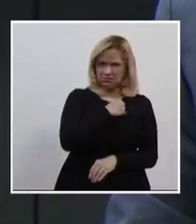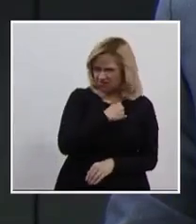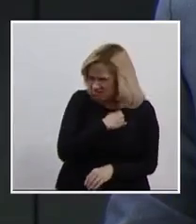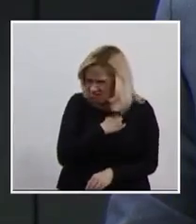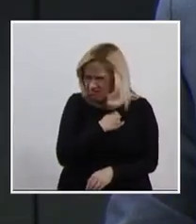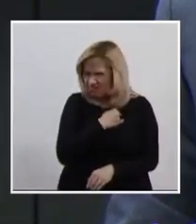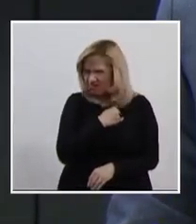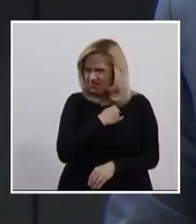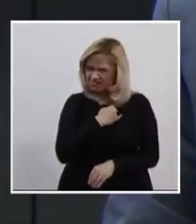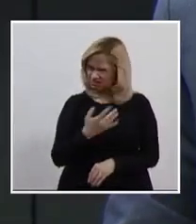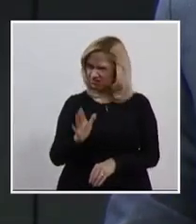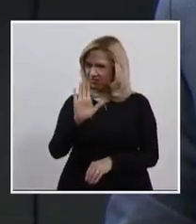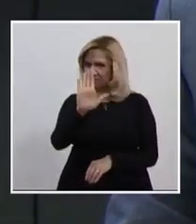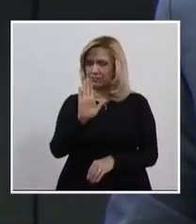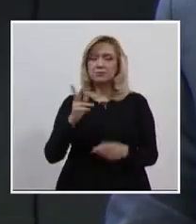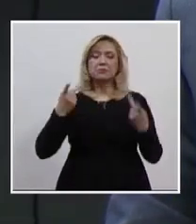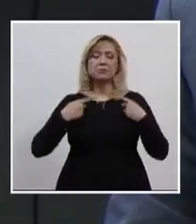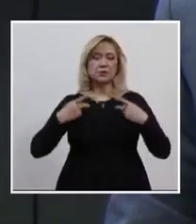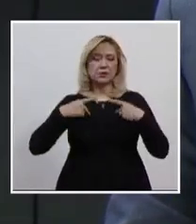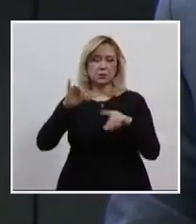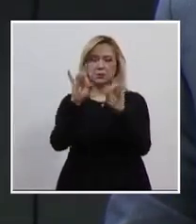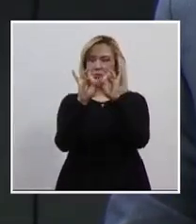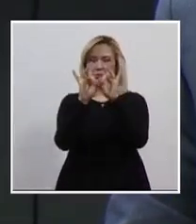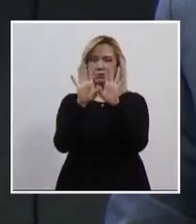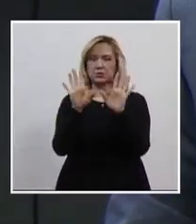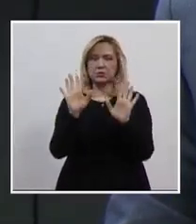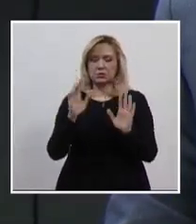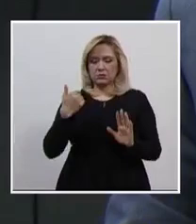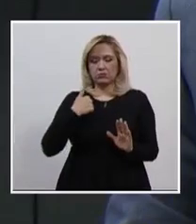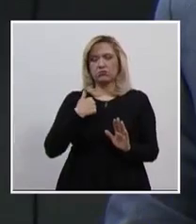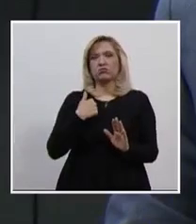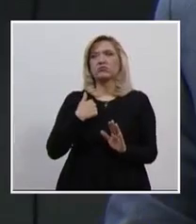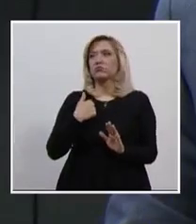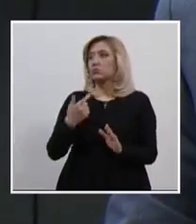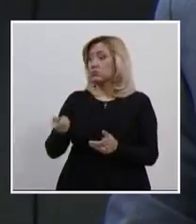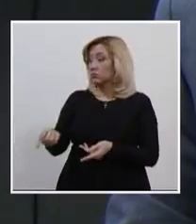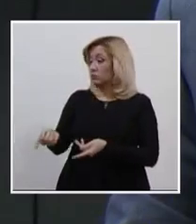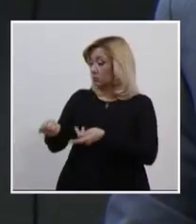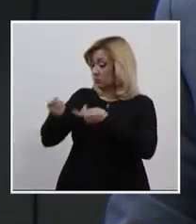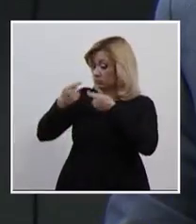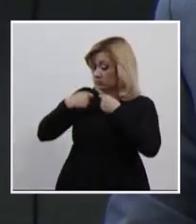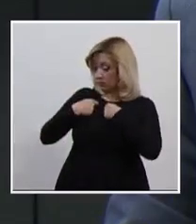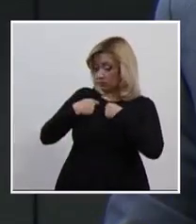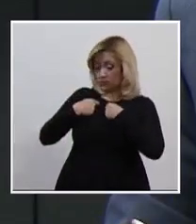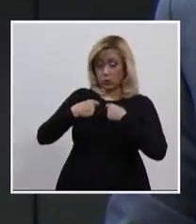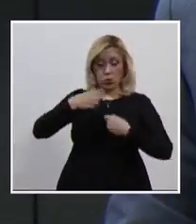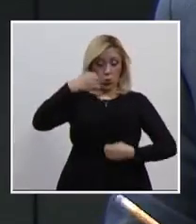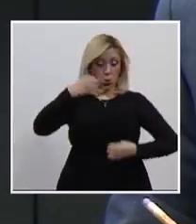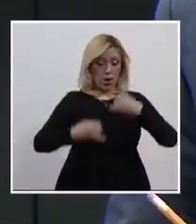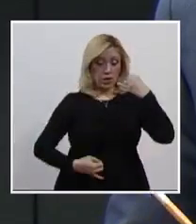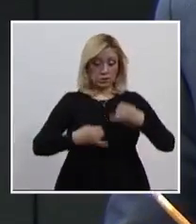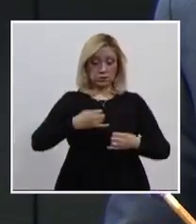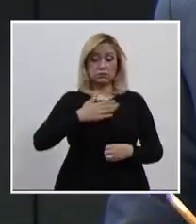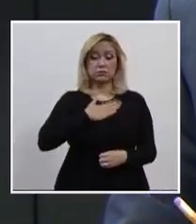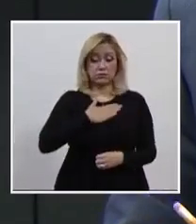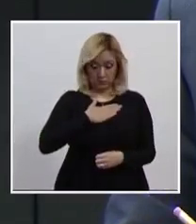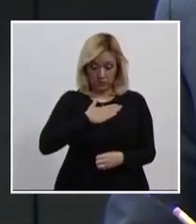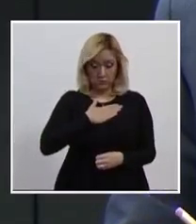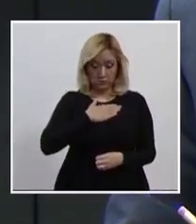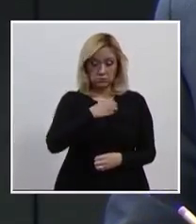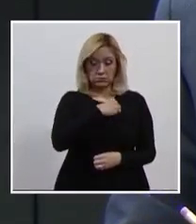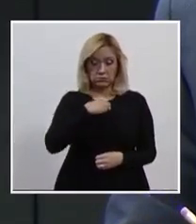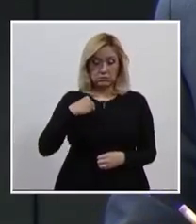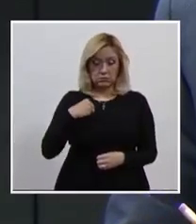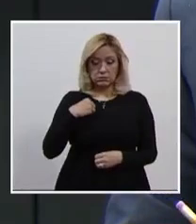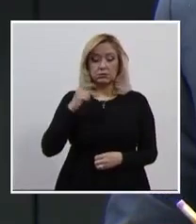perfectamente claro, accede, ¿no?, a la jurisdicción, es decir, es nombrada jueza o juez tiene un deber de